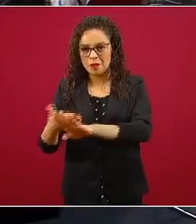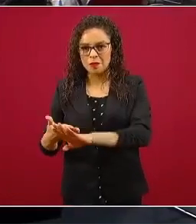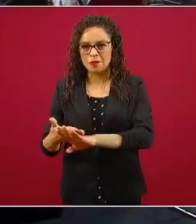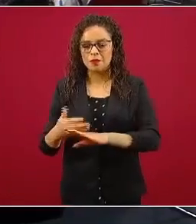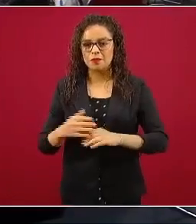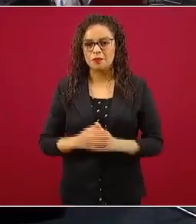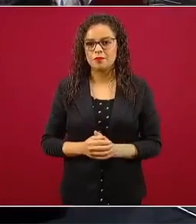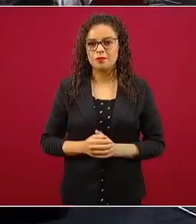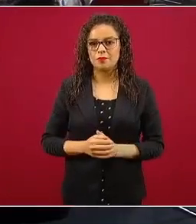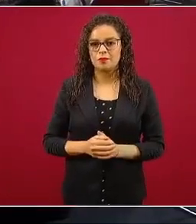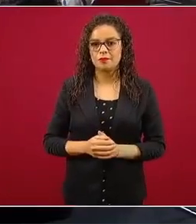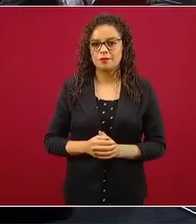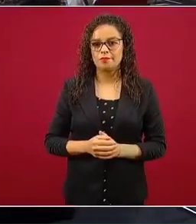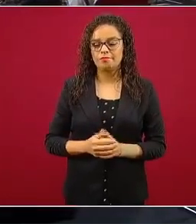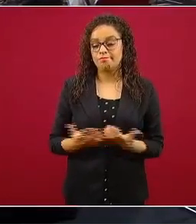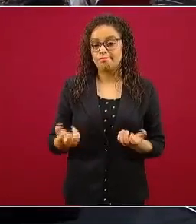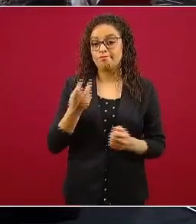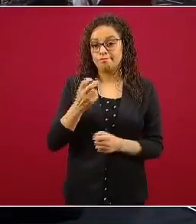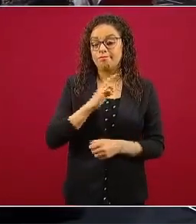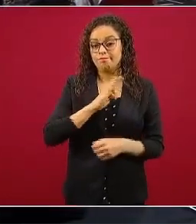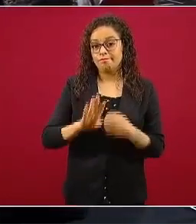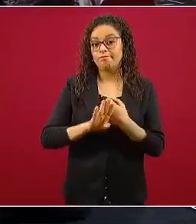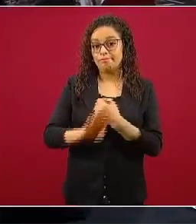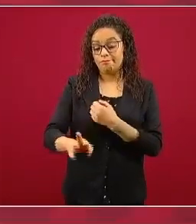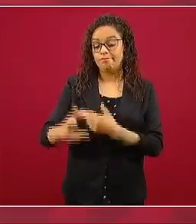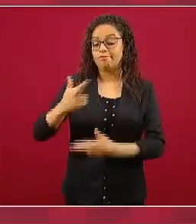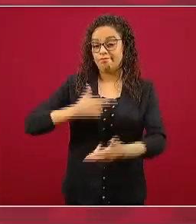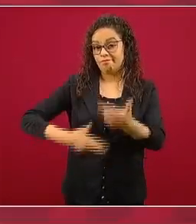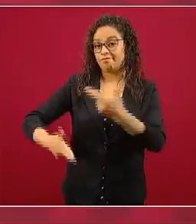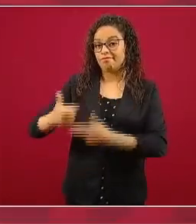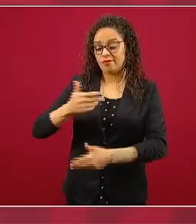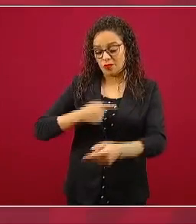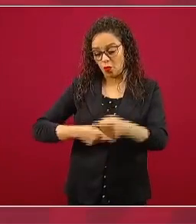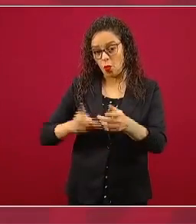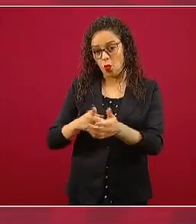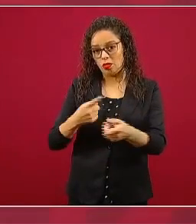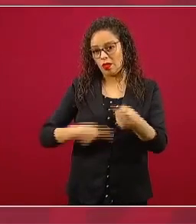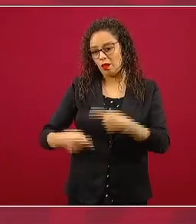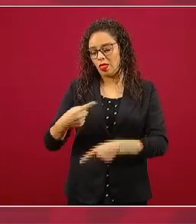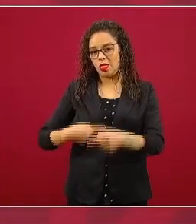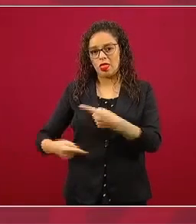no haya retrocesos, que no continúe